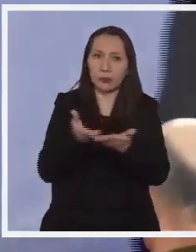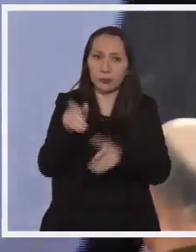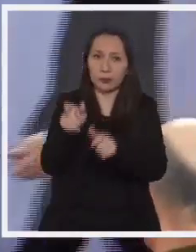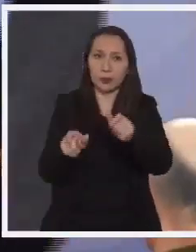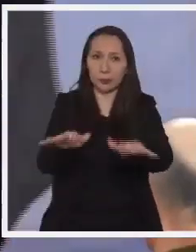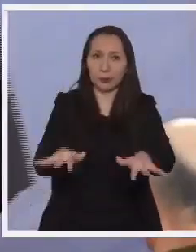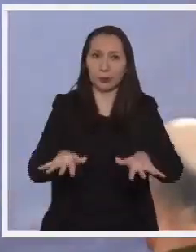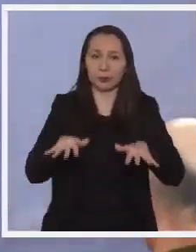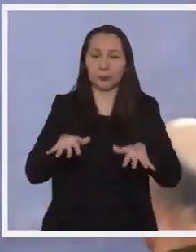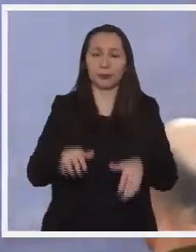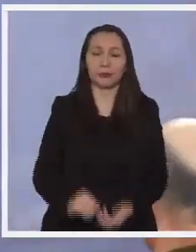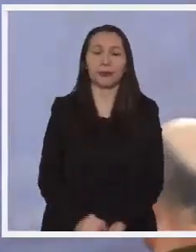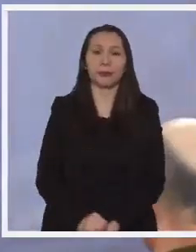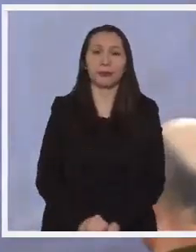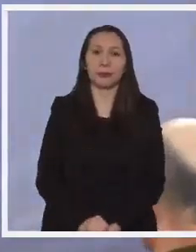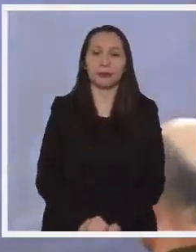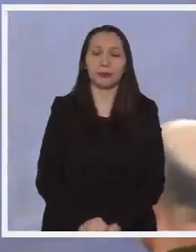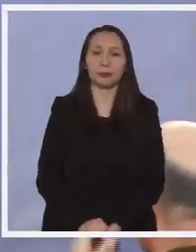presentes.